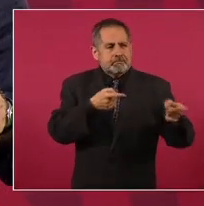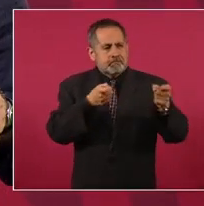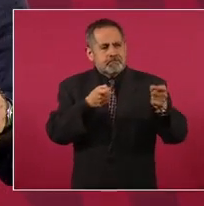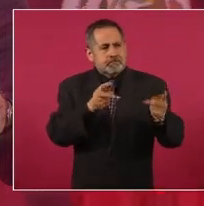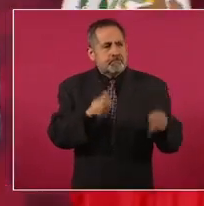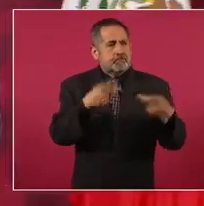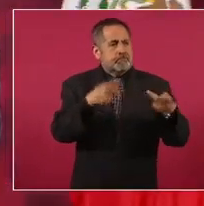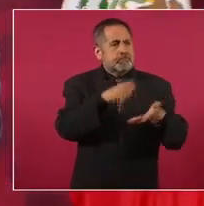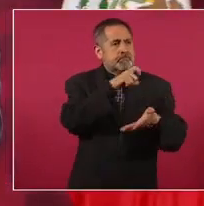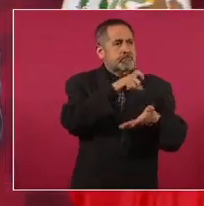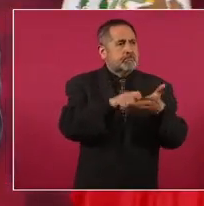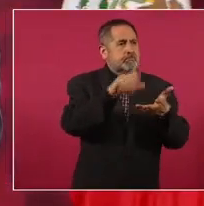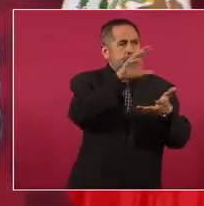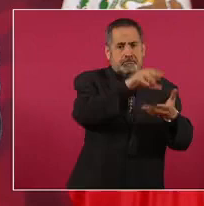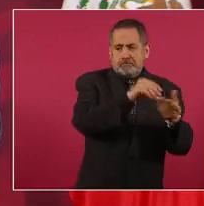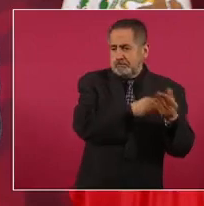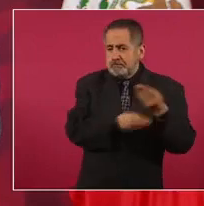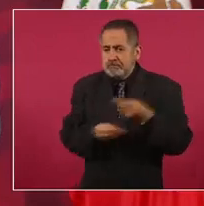de manera